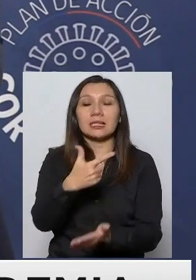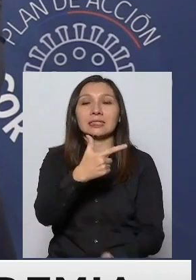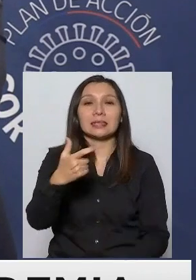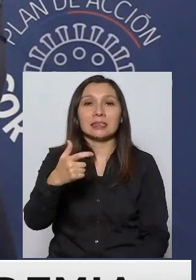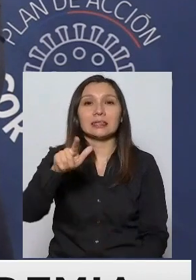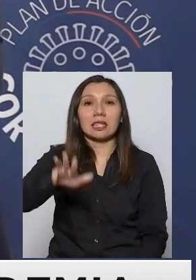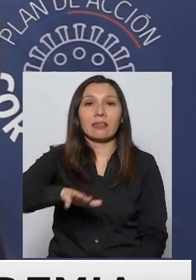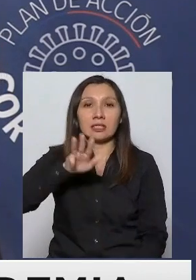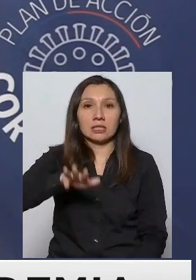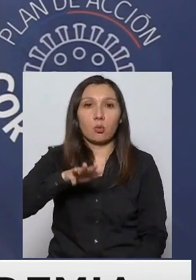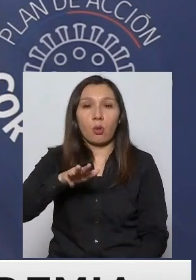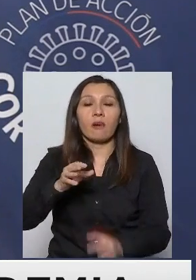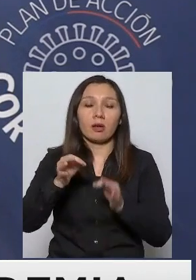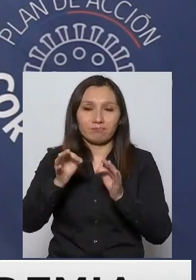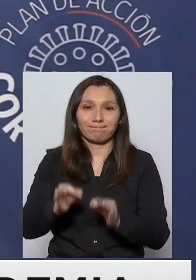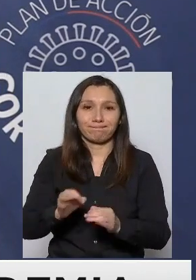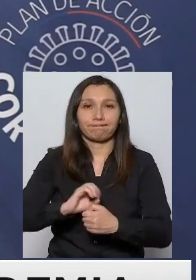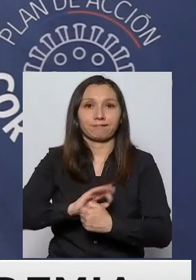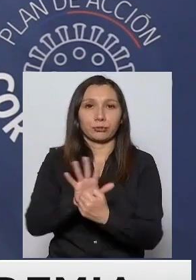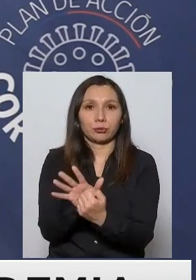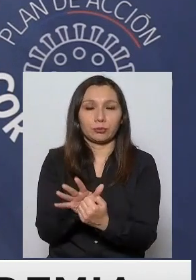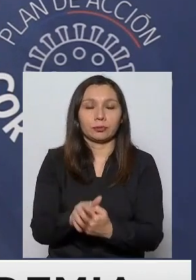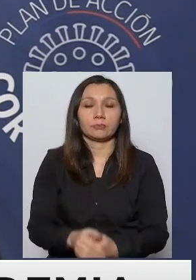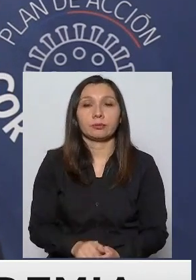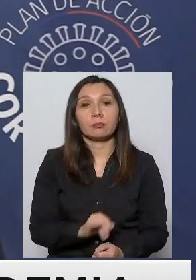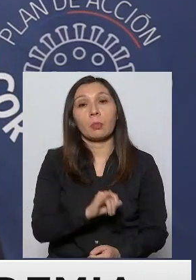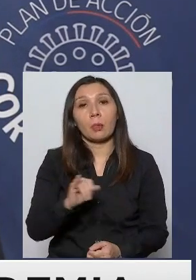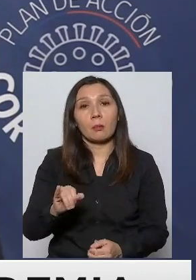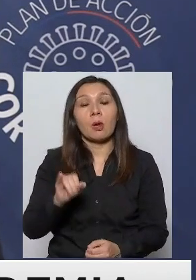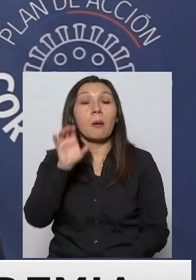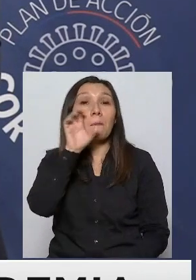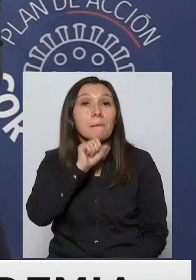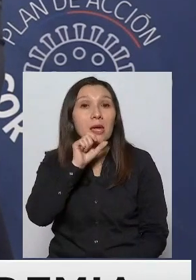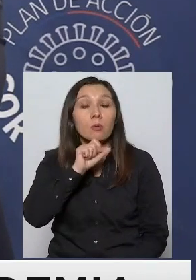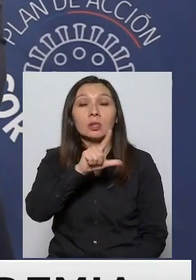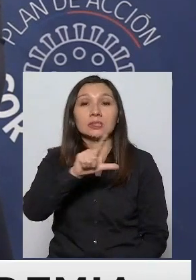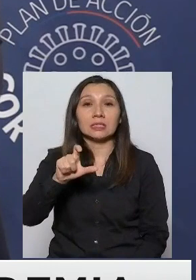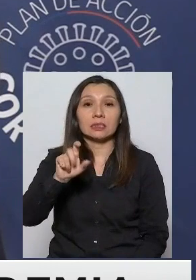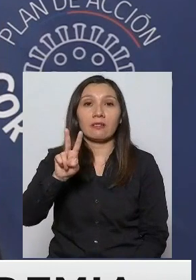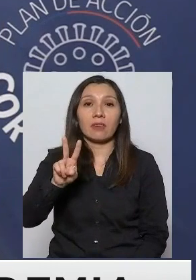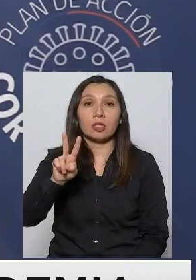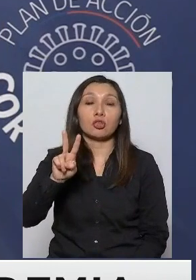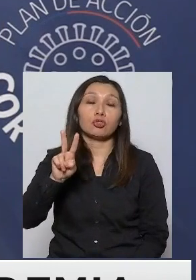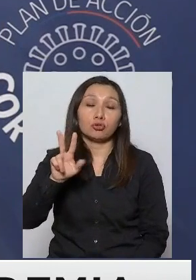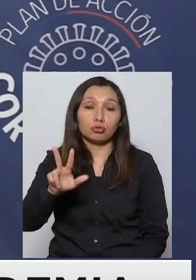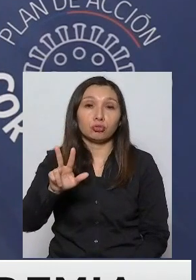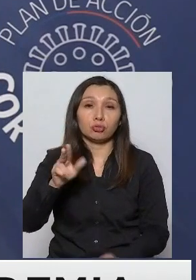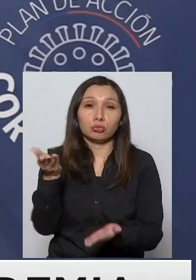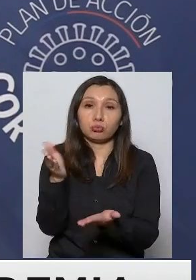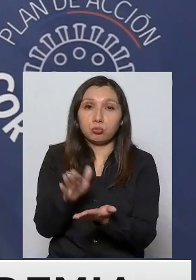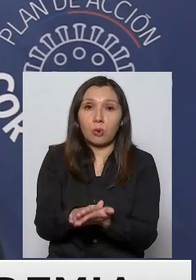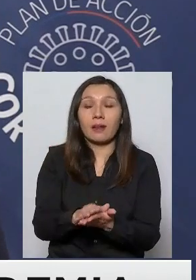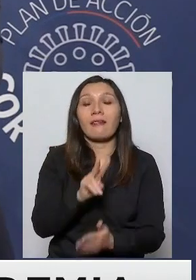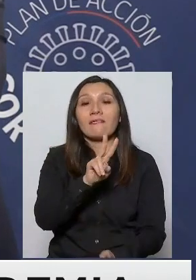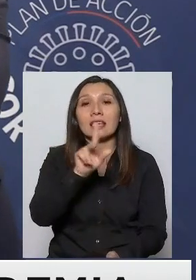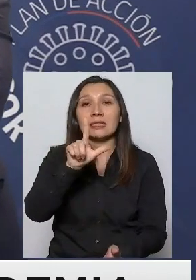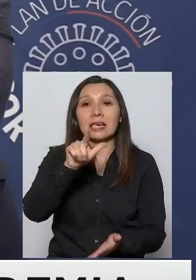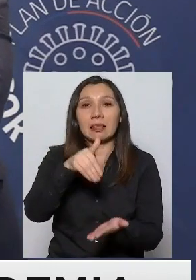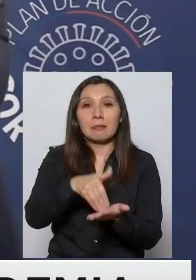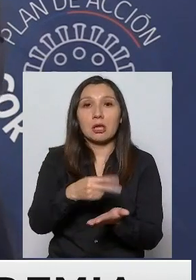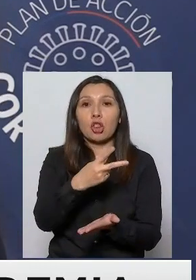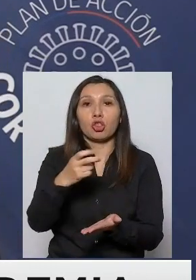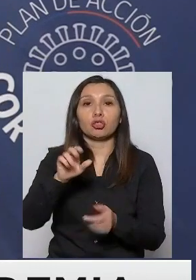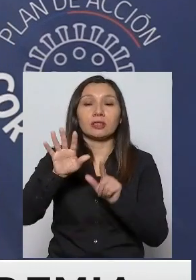719 confirmados después le sigue perú con 728 fallecidos y 27 mil